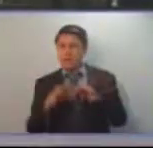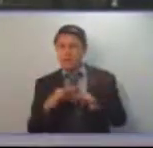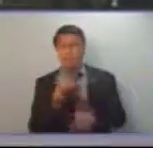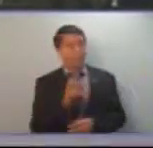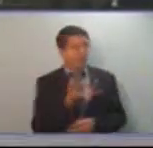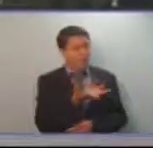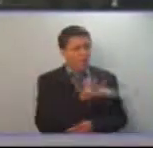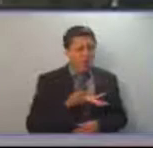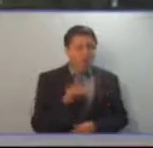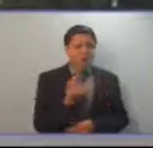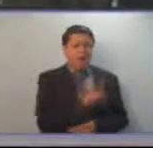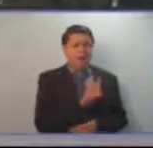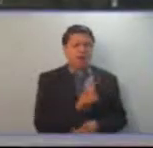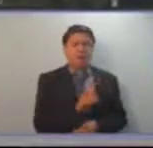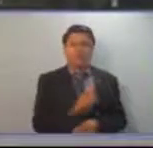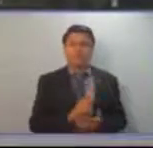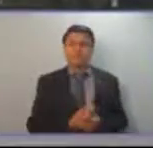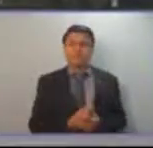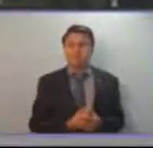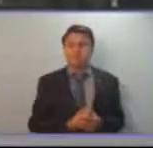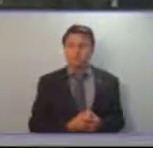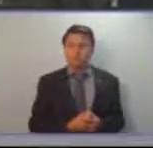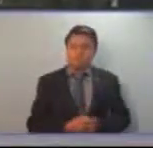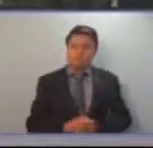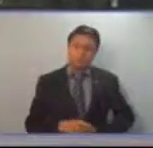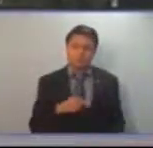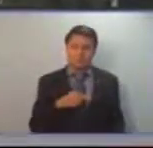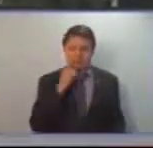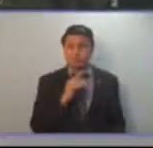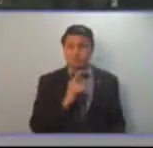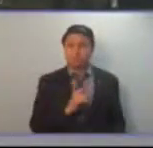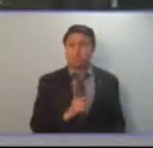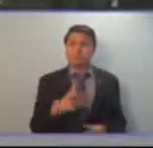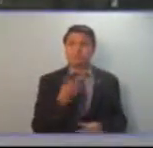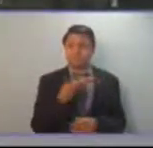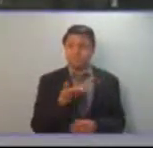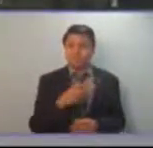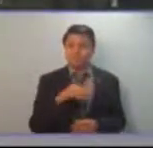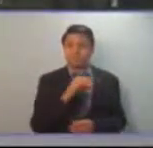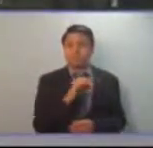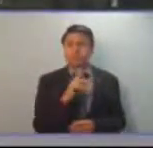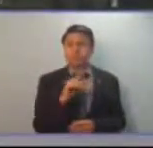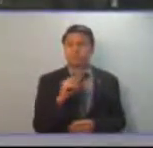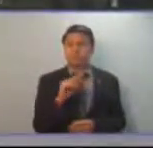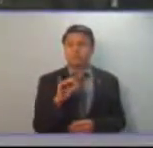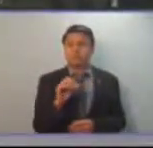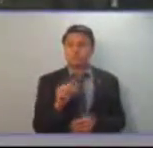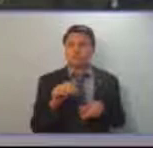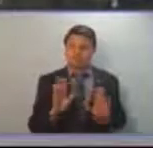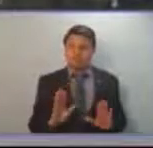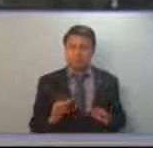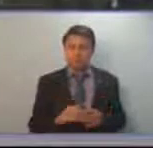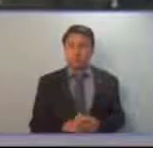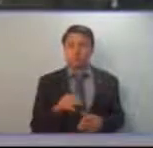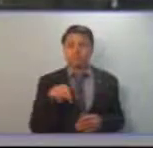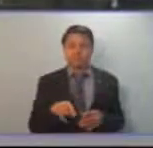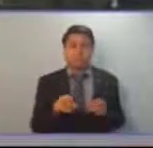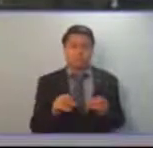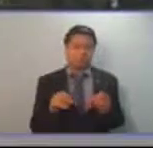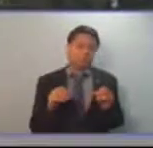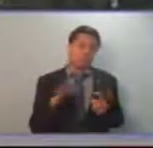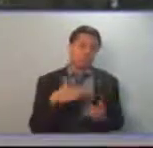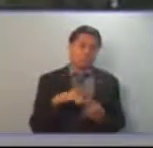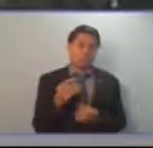ciudadanos todos, tanto los militantes de los partidos como los no militantes, somos todos ciudadanos. Pero en este caso